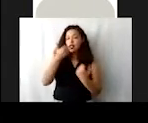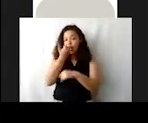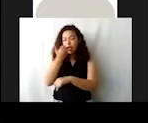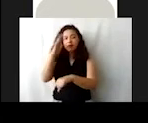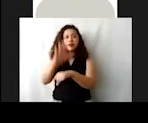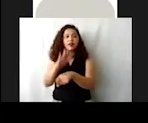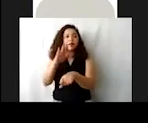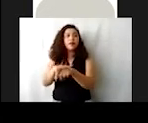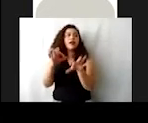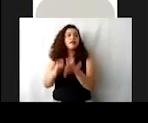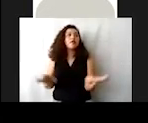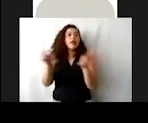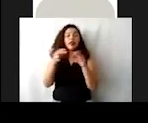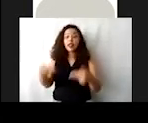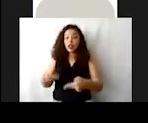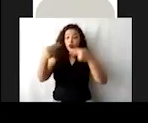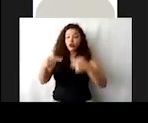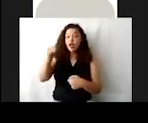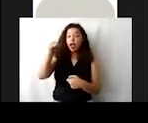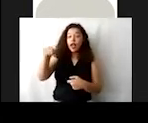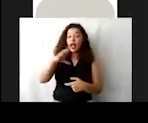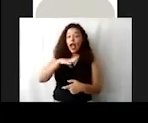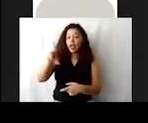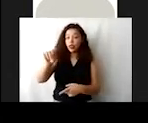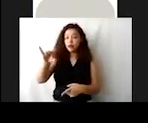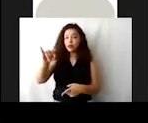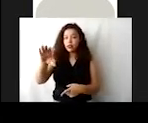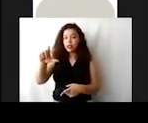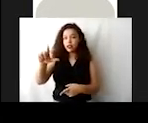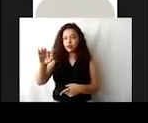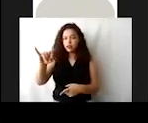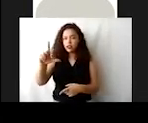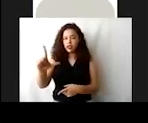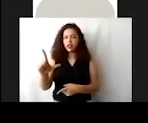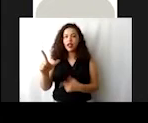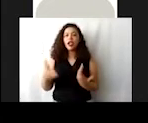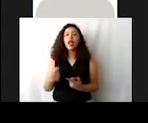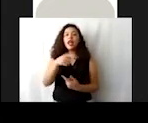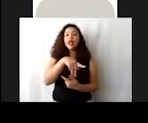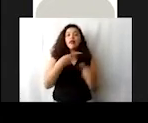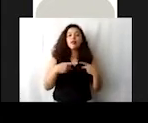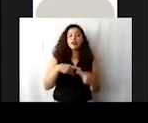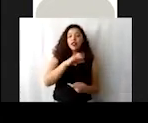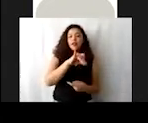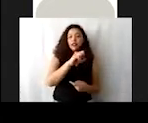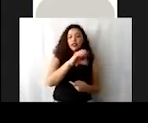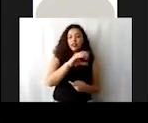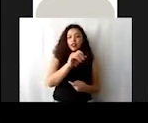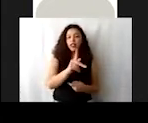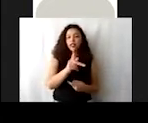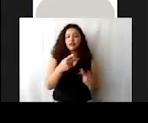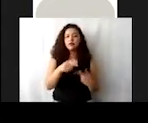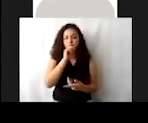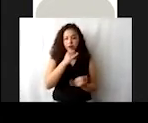del negocio, ¿sí? Y de las personas físicas donde se sitúa el principal asiento también del